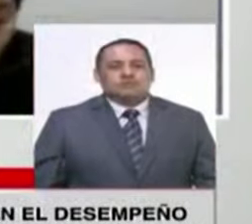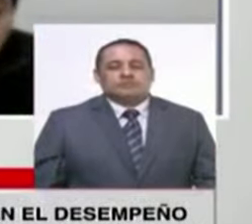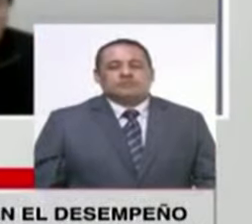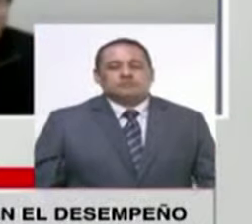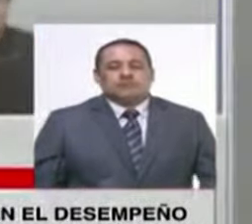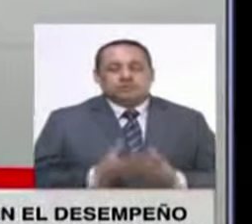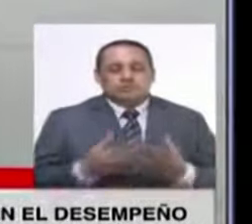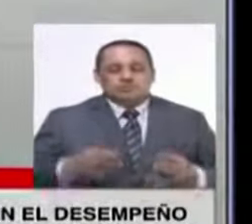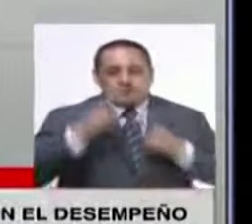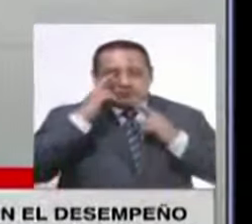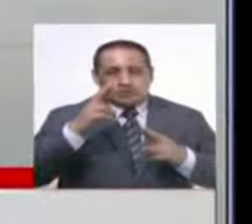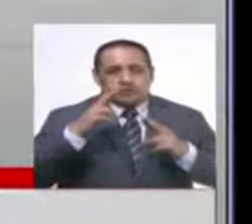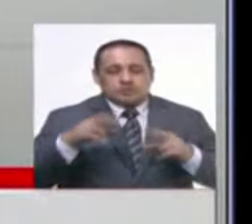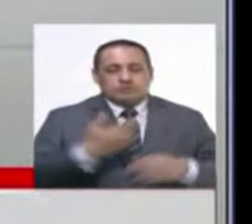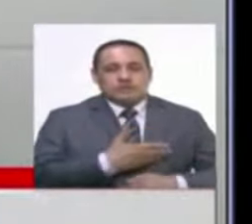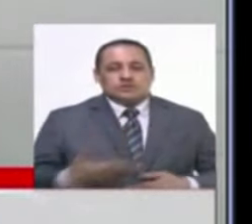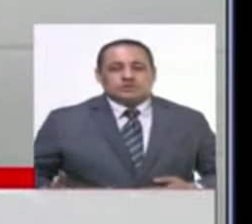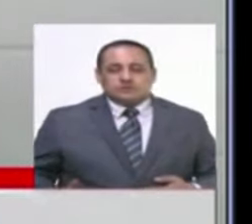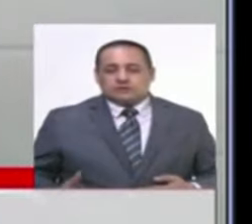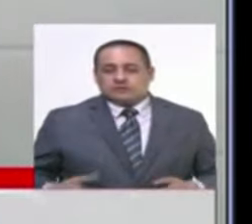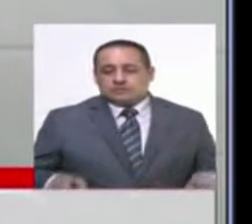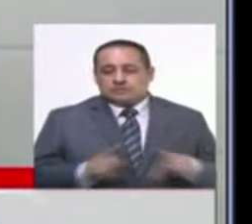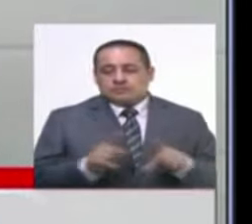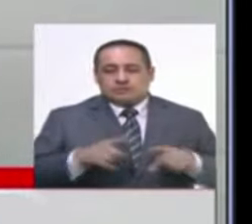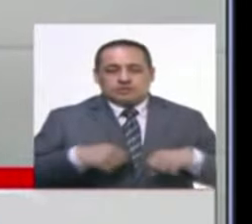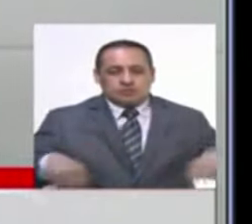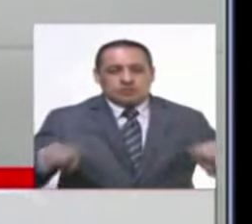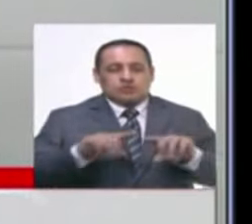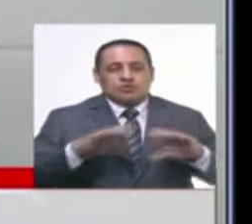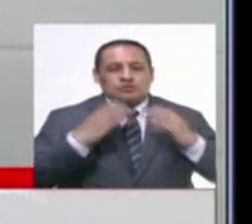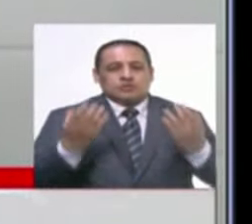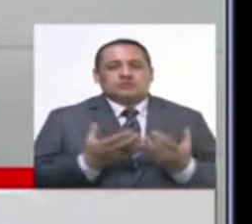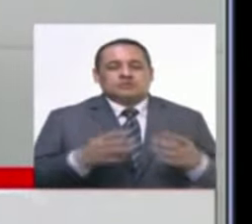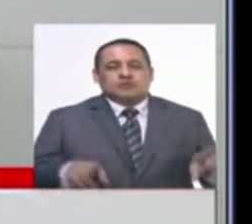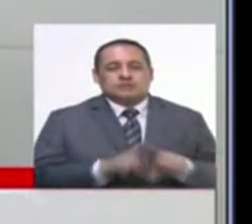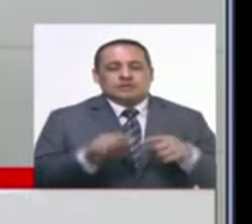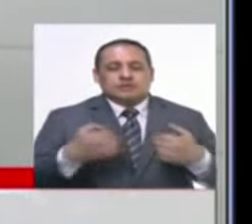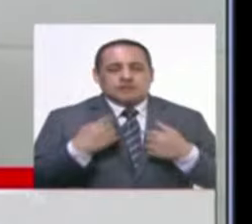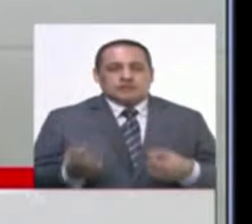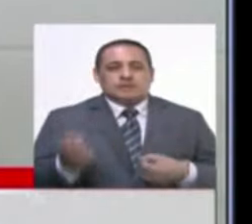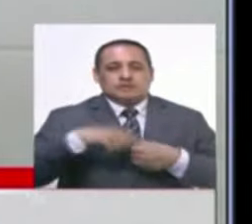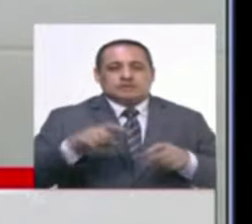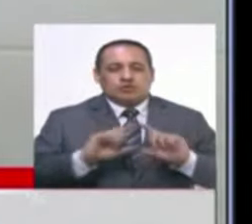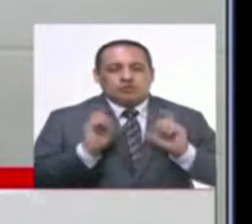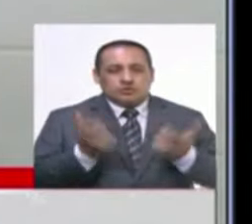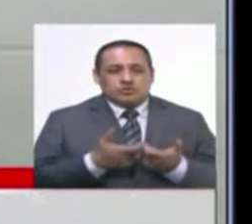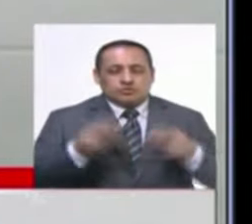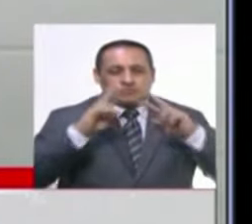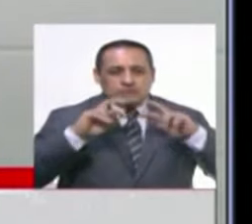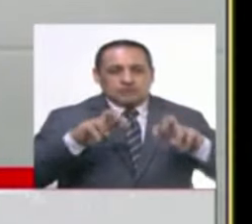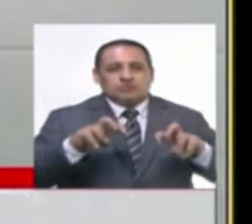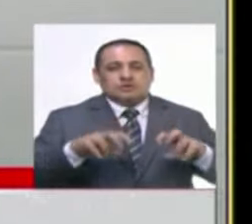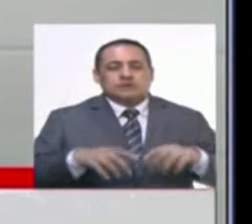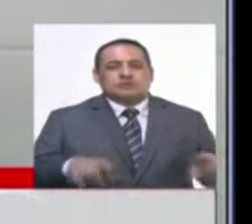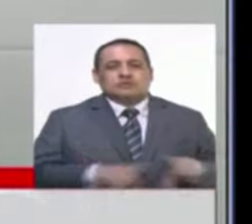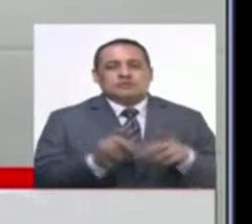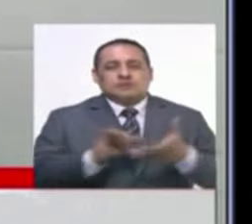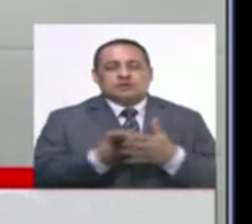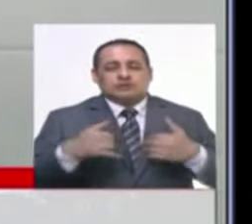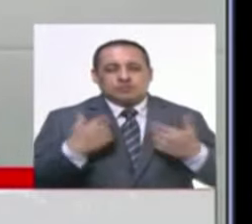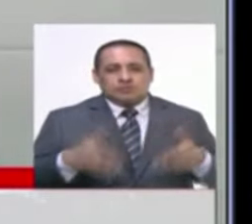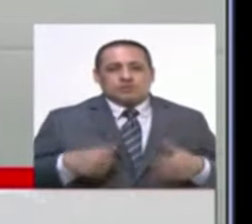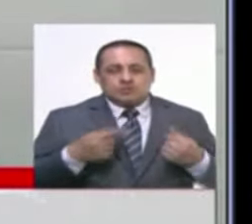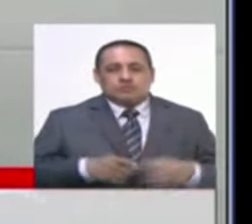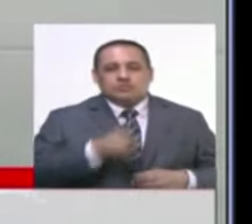Con todo respeto, señor presidente, y a todos los congresistas que forman esta comisión investigadora, yo podría haber